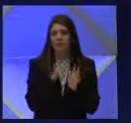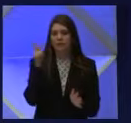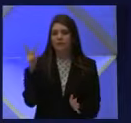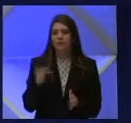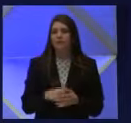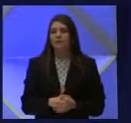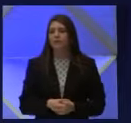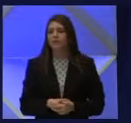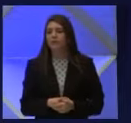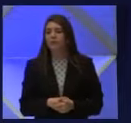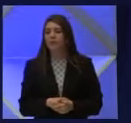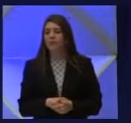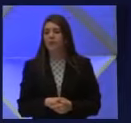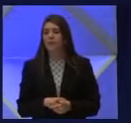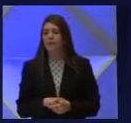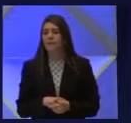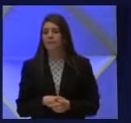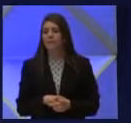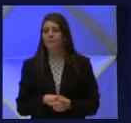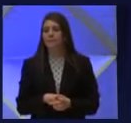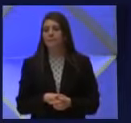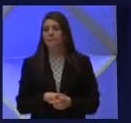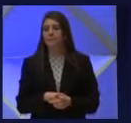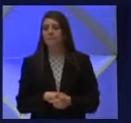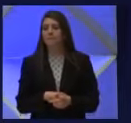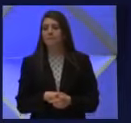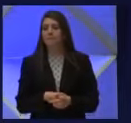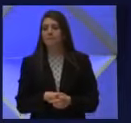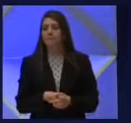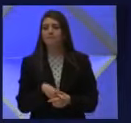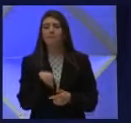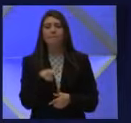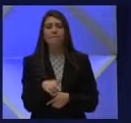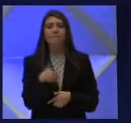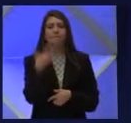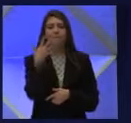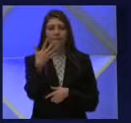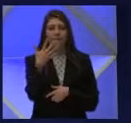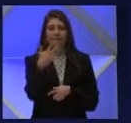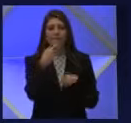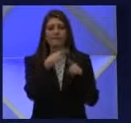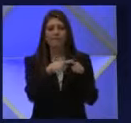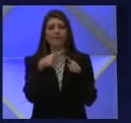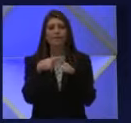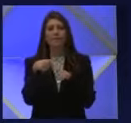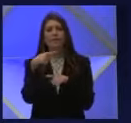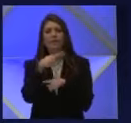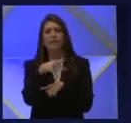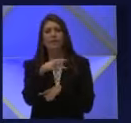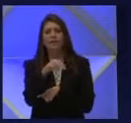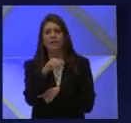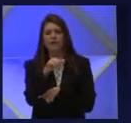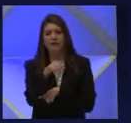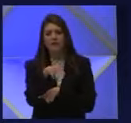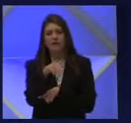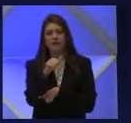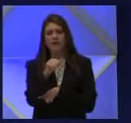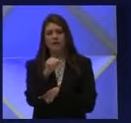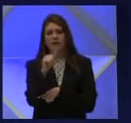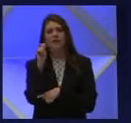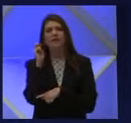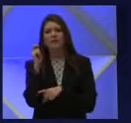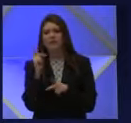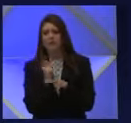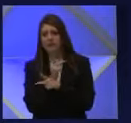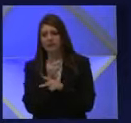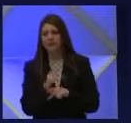qué sucedió con esos cinco orbitadores de la flota de la nasa pues sabemos que la nave challenger